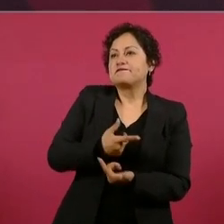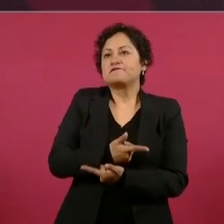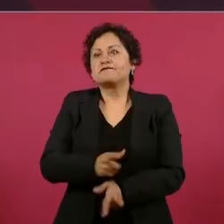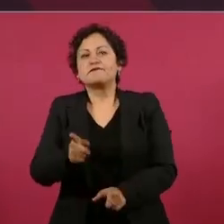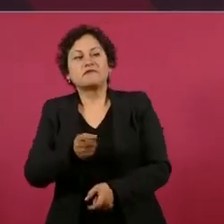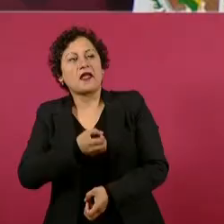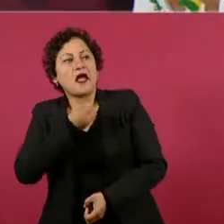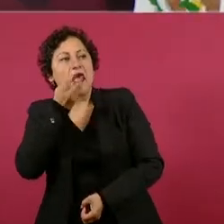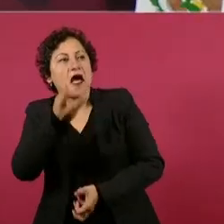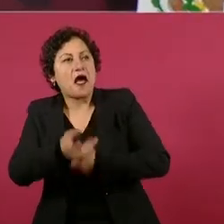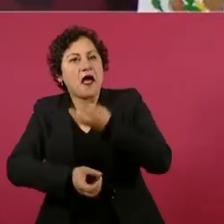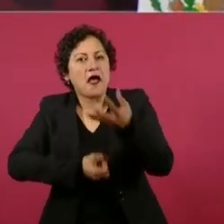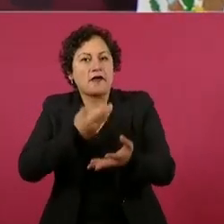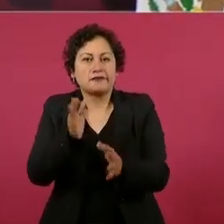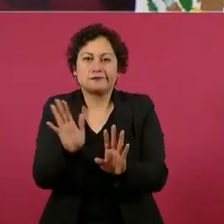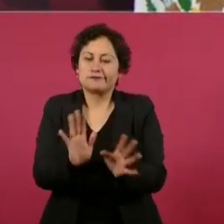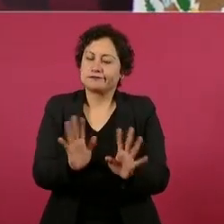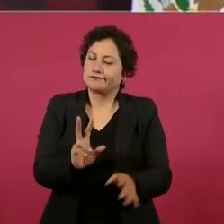A veces